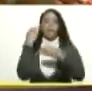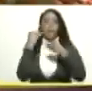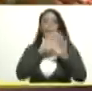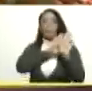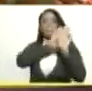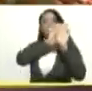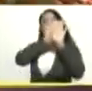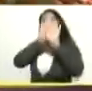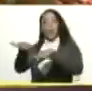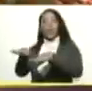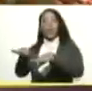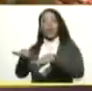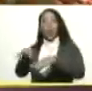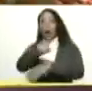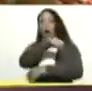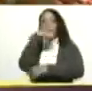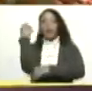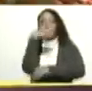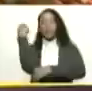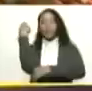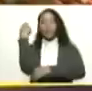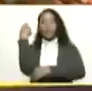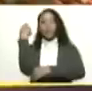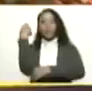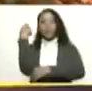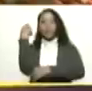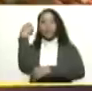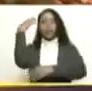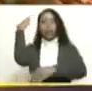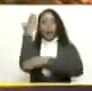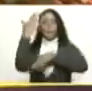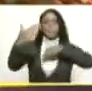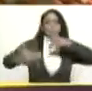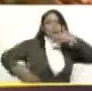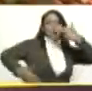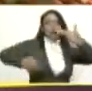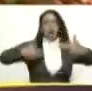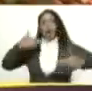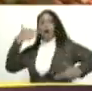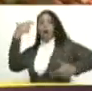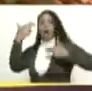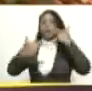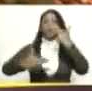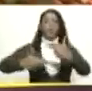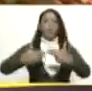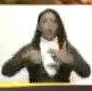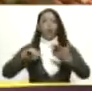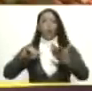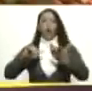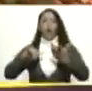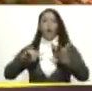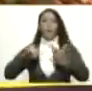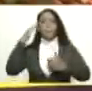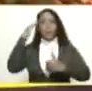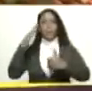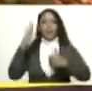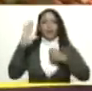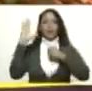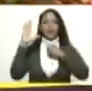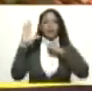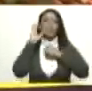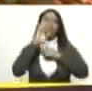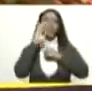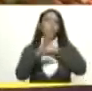favorecer a narcotraficantes, a delincuentes, a paramilitares por parte de jueces